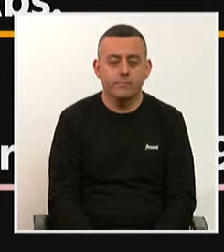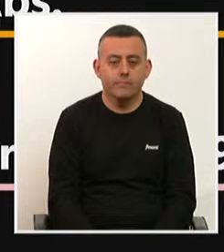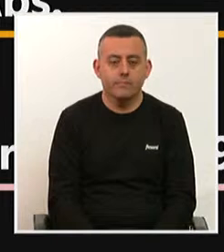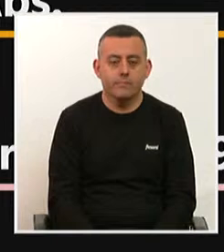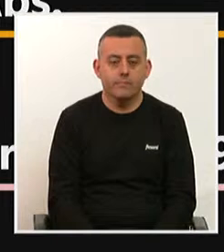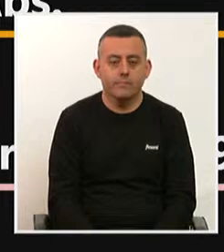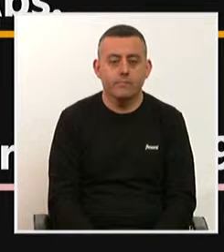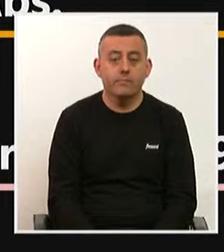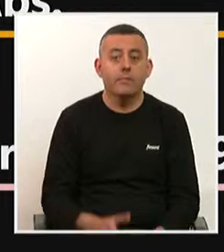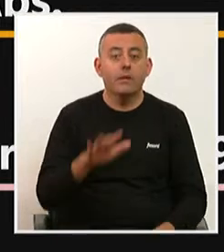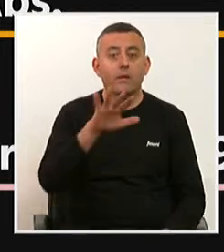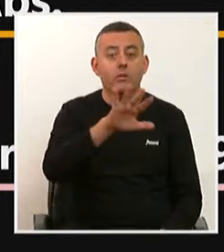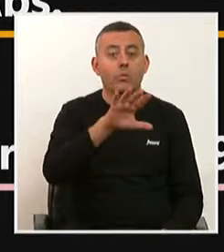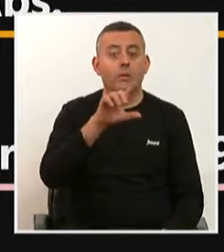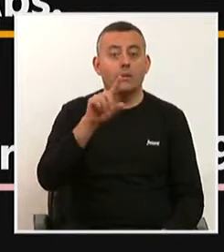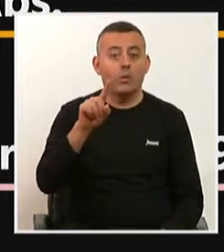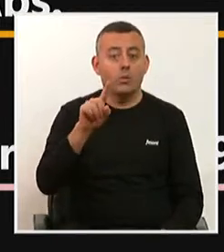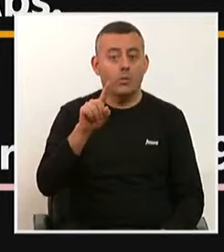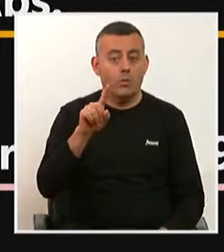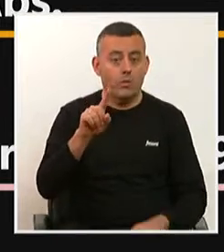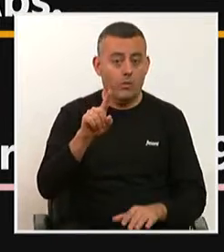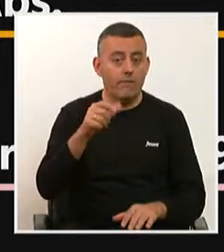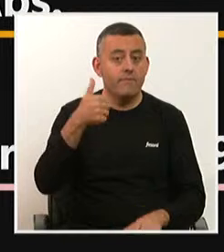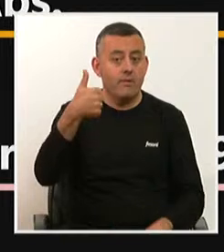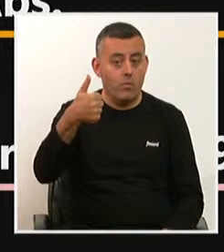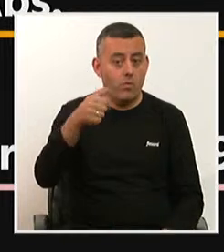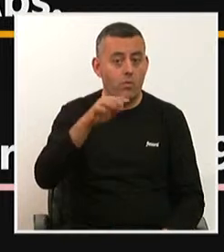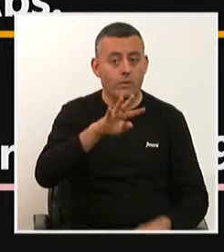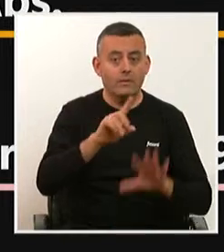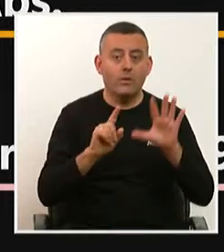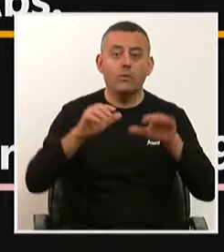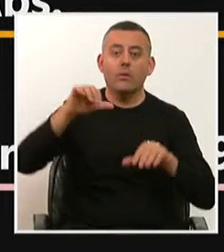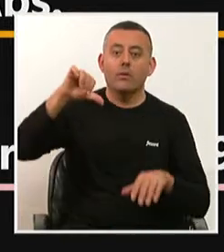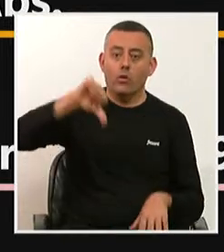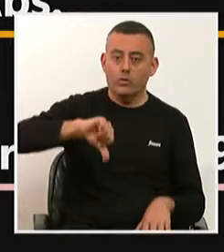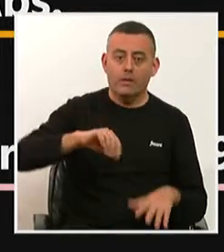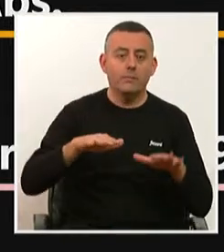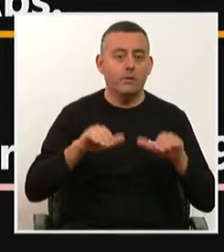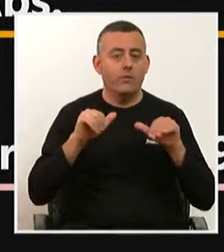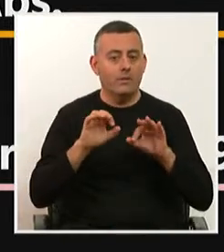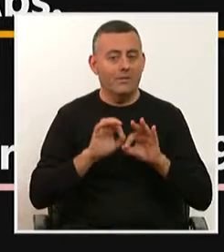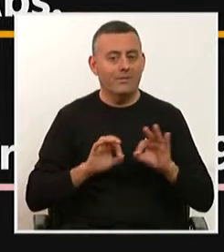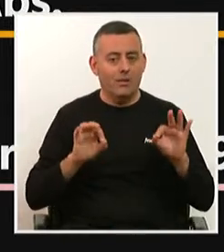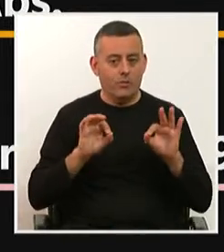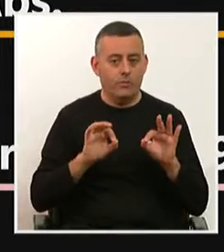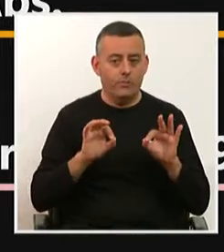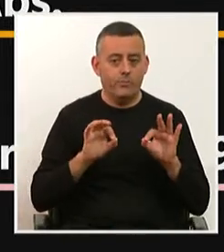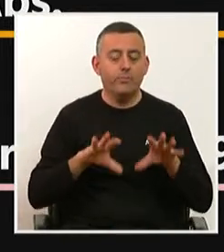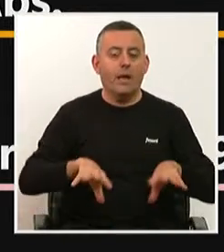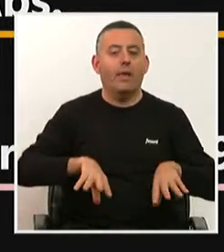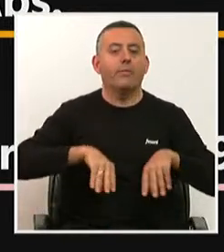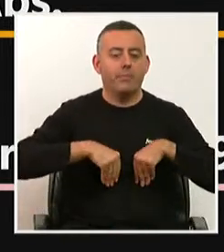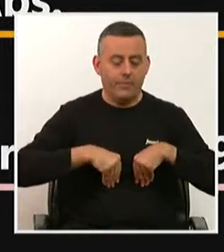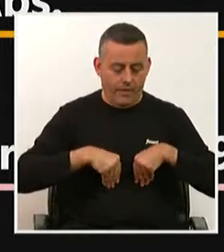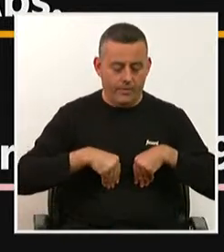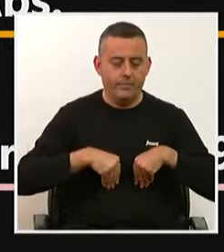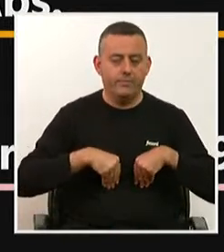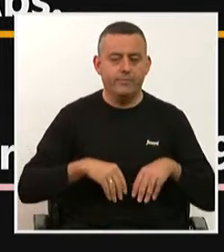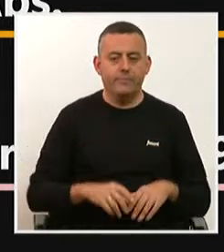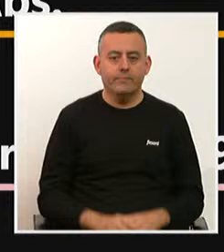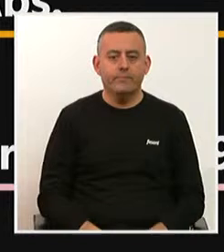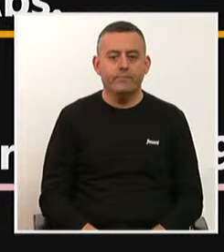Pues con 51 votos a favor 46 votos en contra y cero abstenciones queda aceptada la